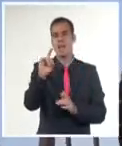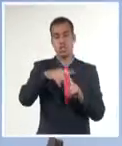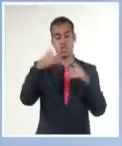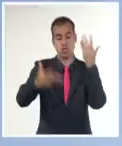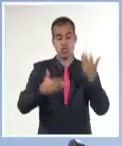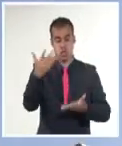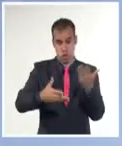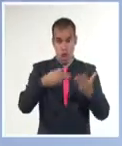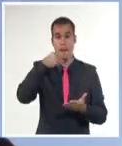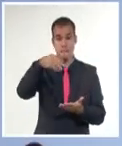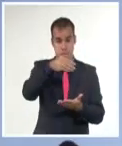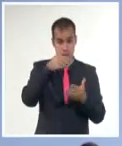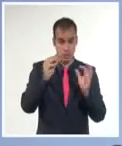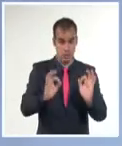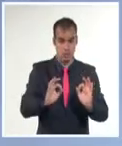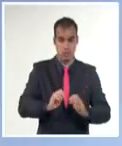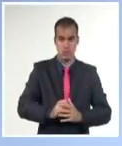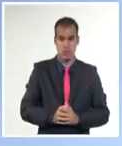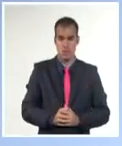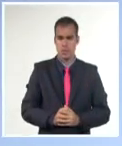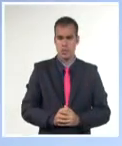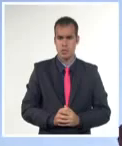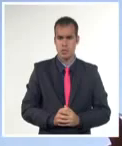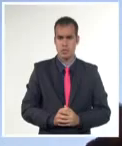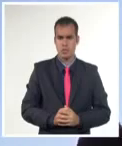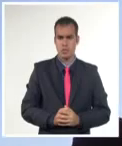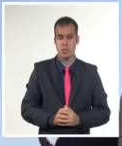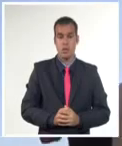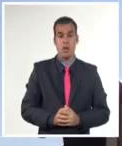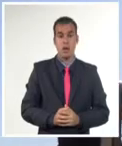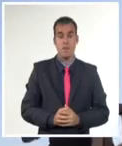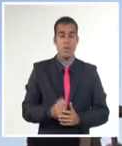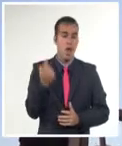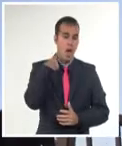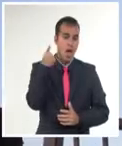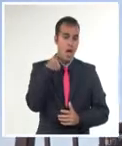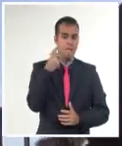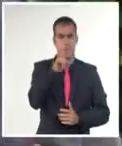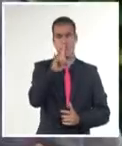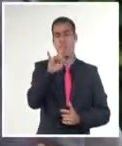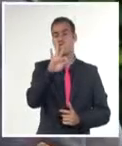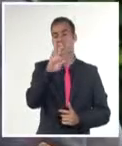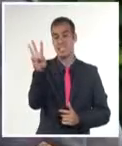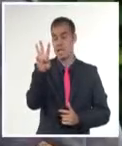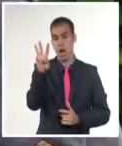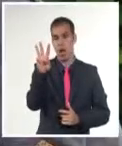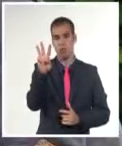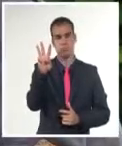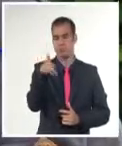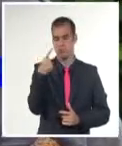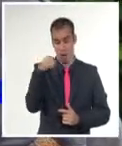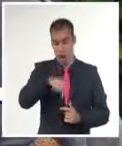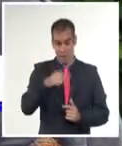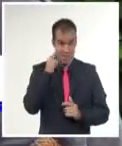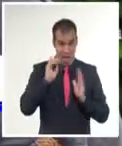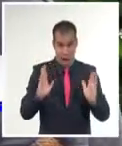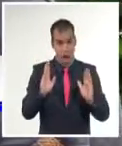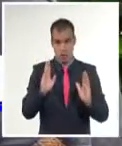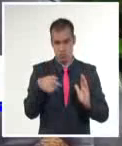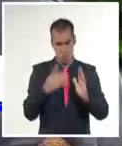miel, para dejar atrás la cifra histórica del año 1983. Continuaremos trabajando